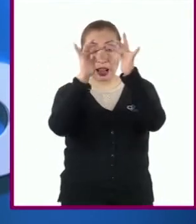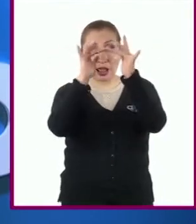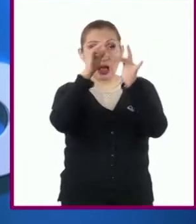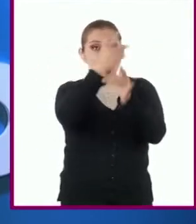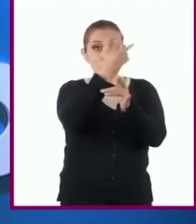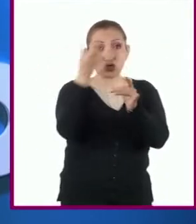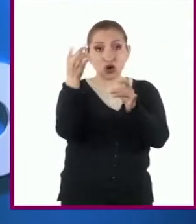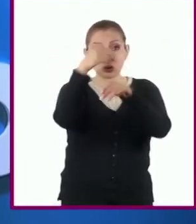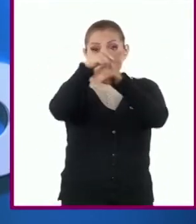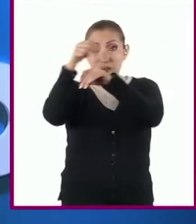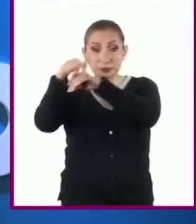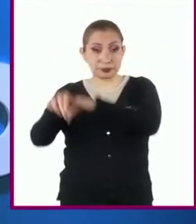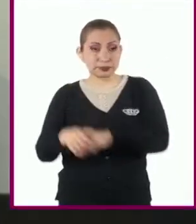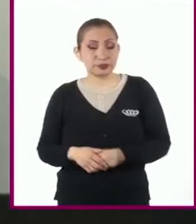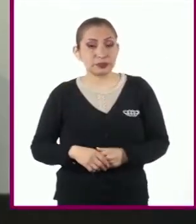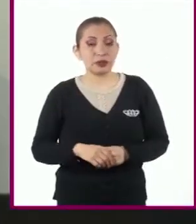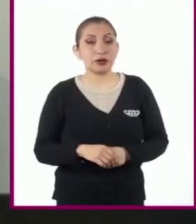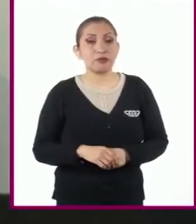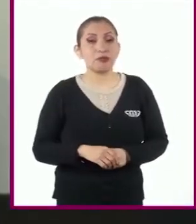entre 2 magnitudes?